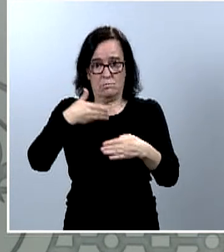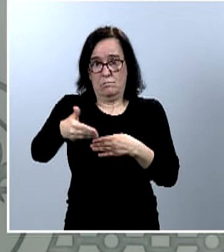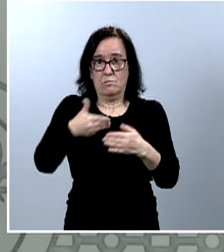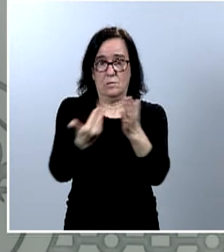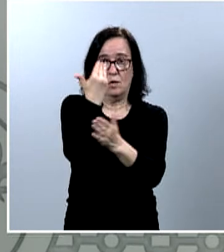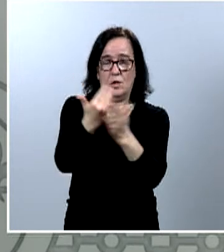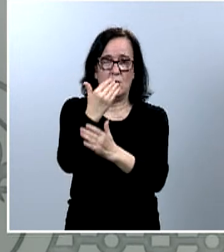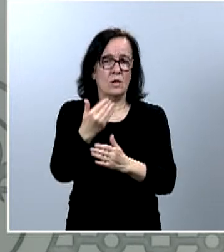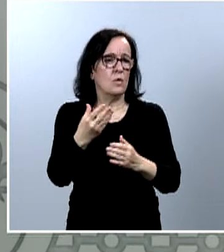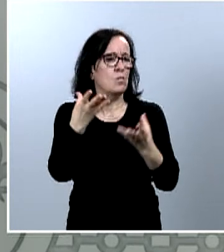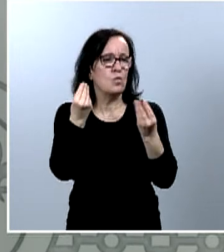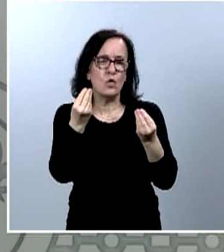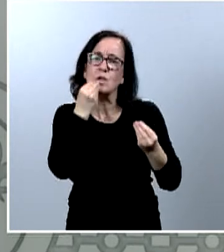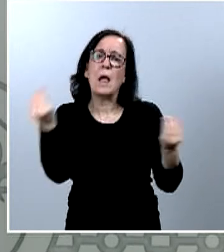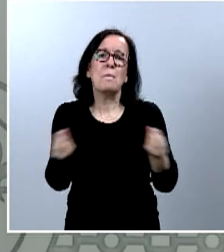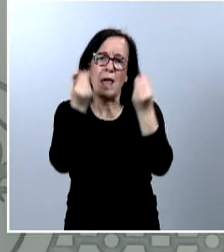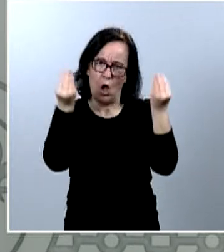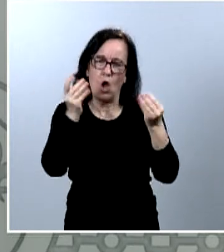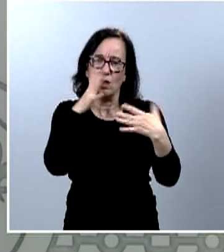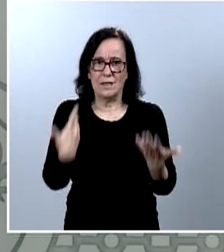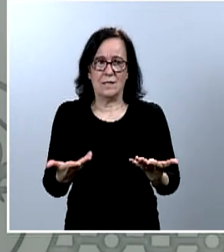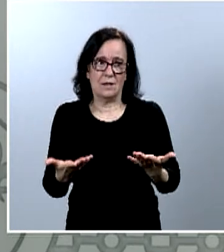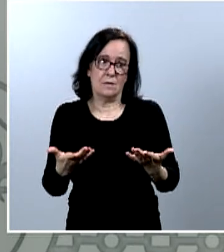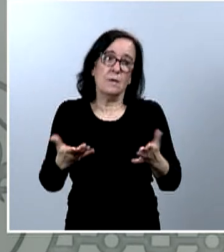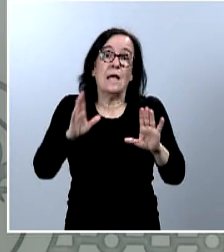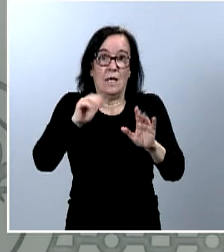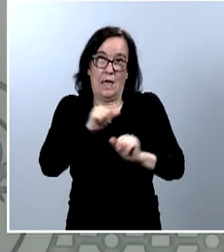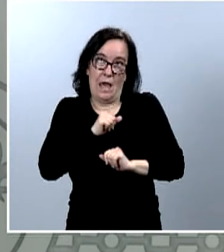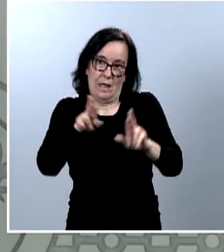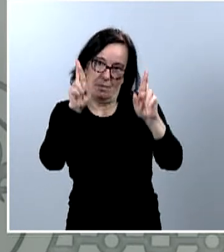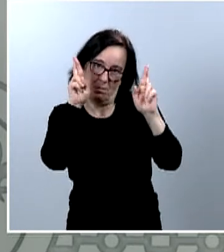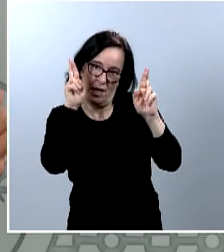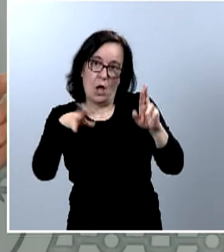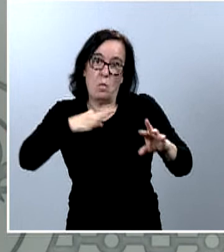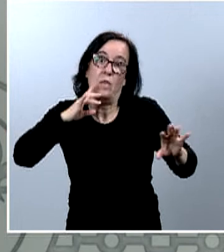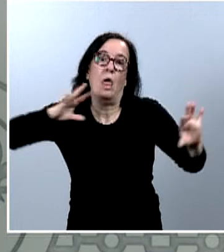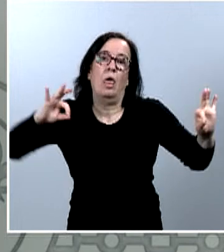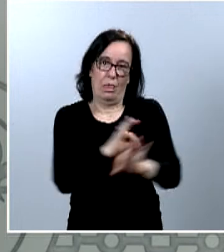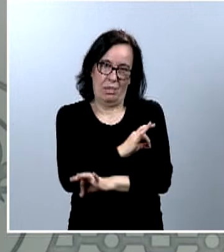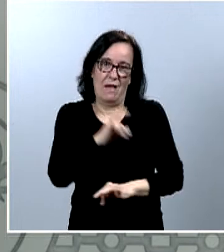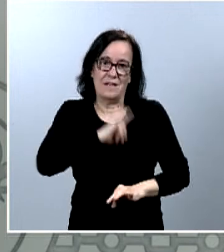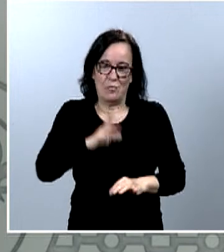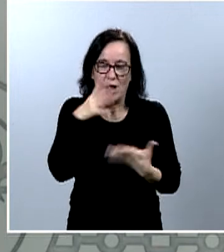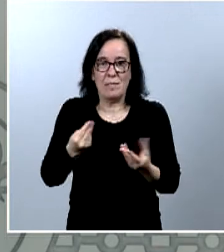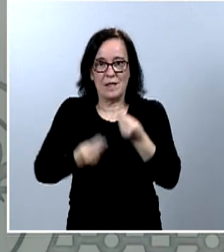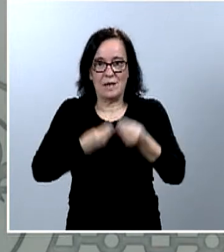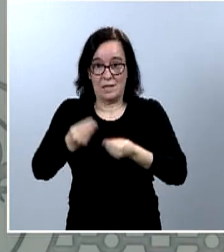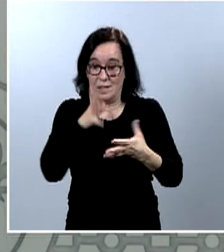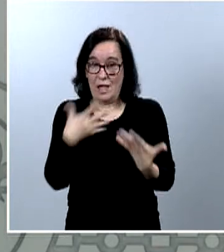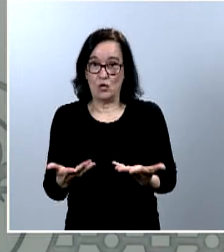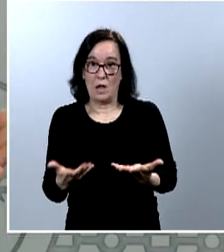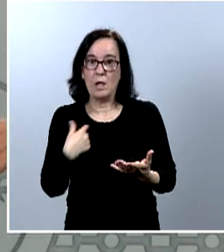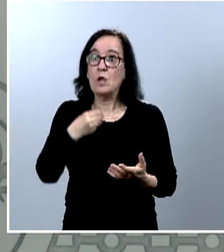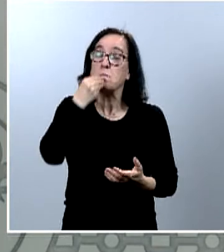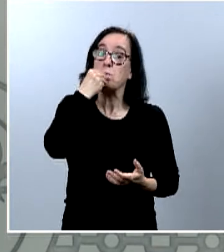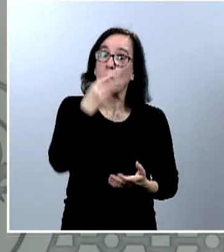mucho, mucho mejor probablemente, espero también, me puedo equivocar, que lo que estamos viendo actualmente, que ya es bueno, pero